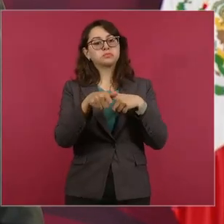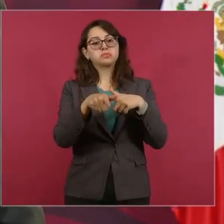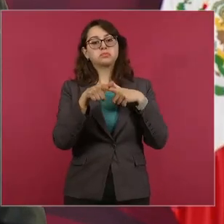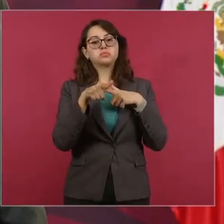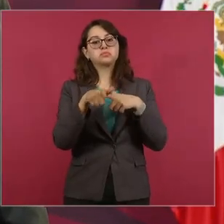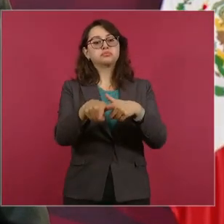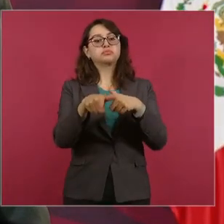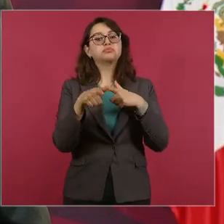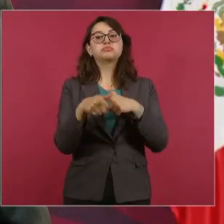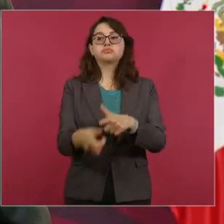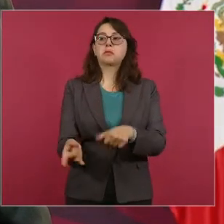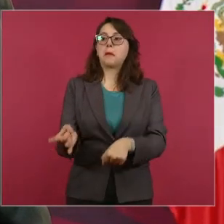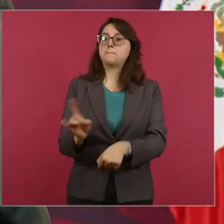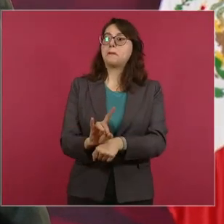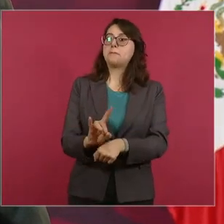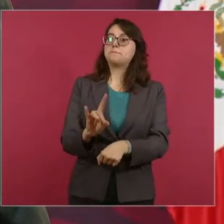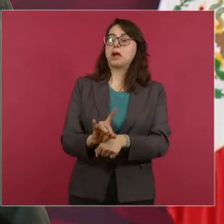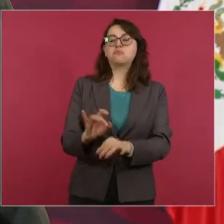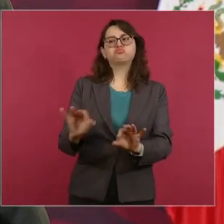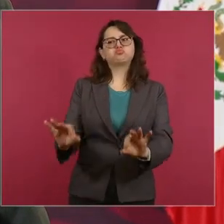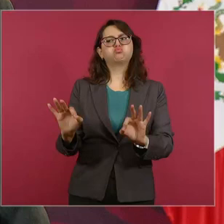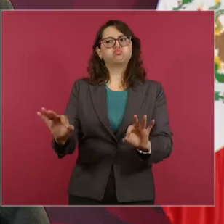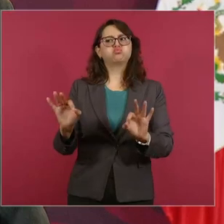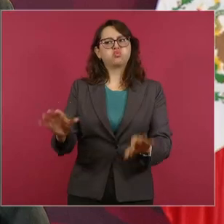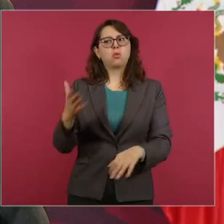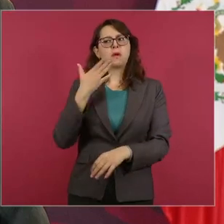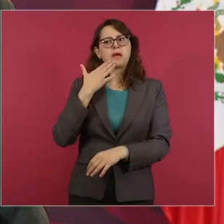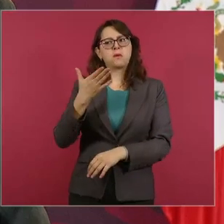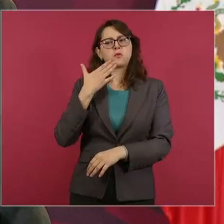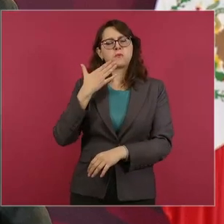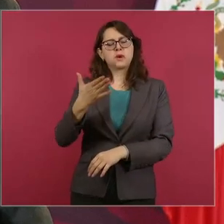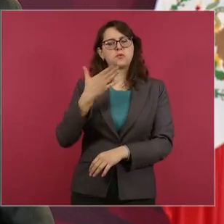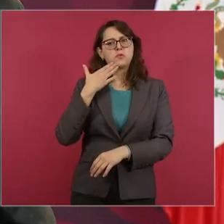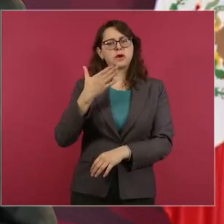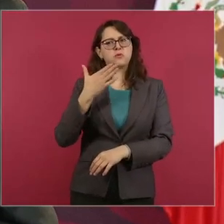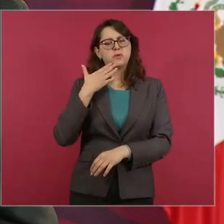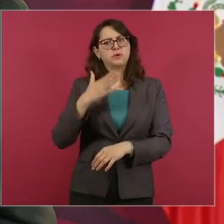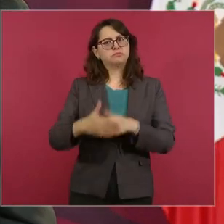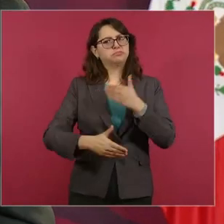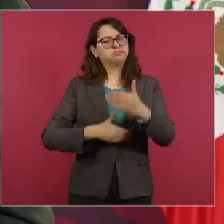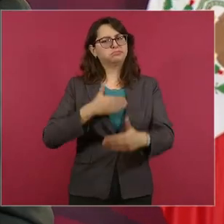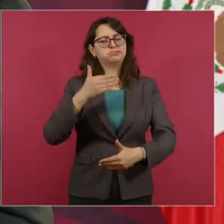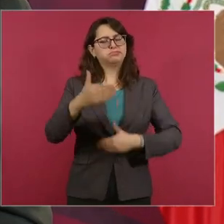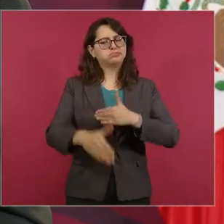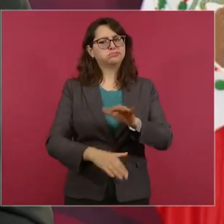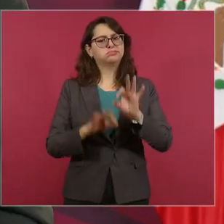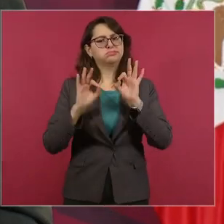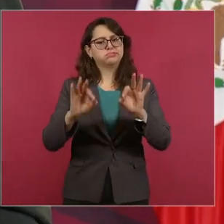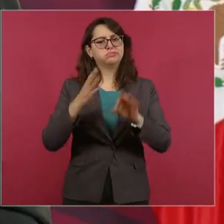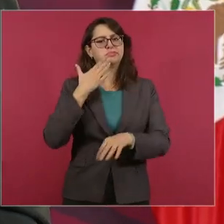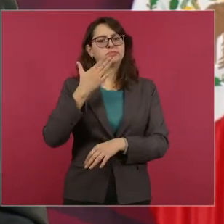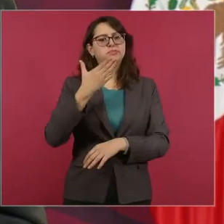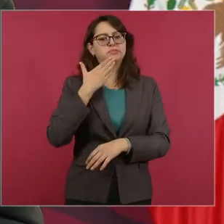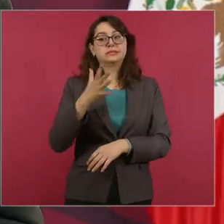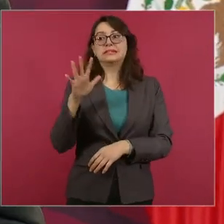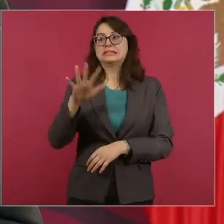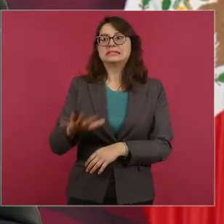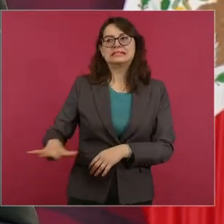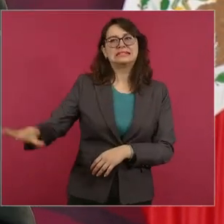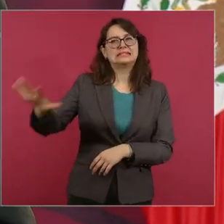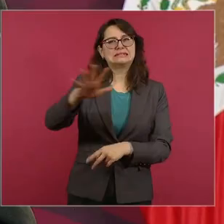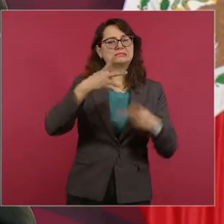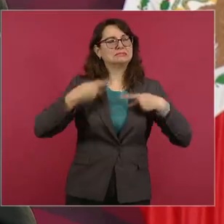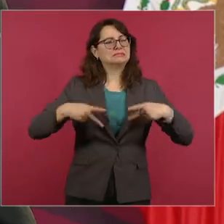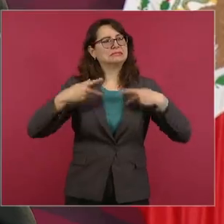eso costaba muchísimo,